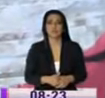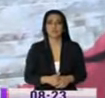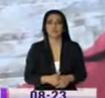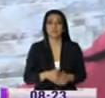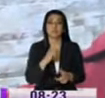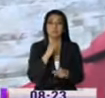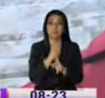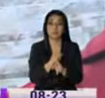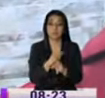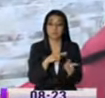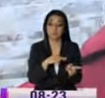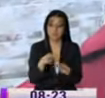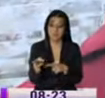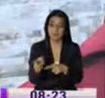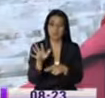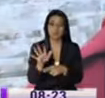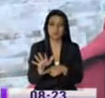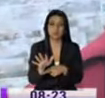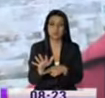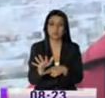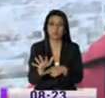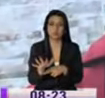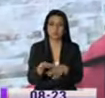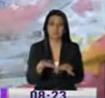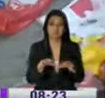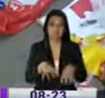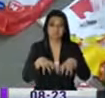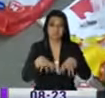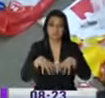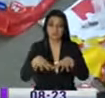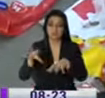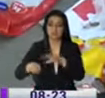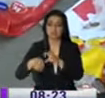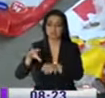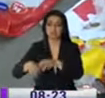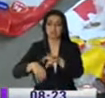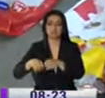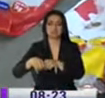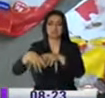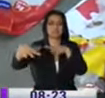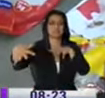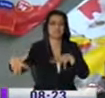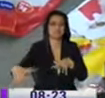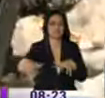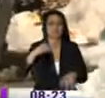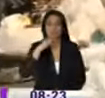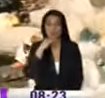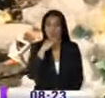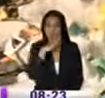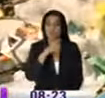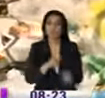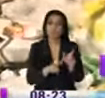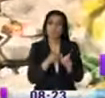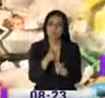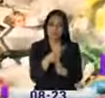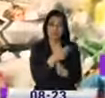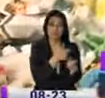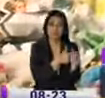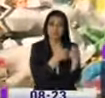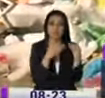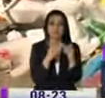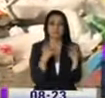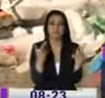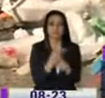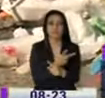se acercan y hacen flores la basura. Entonces, sí es molestoso, al menos para las personas que viven por aquí.